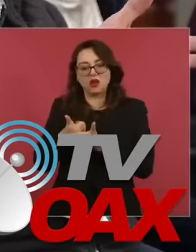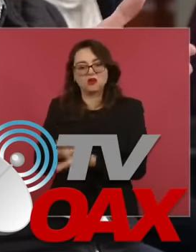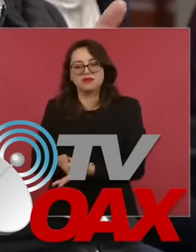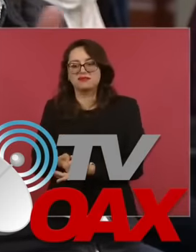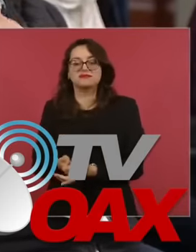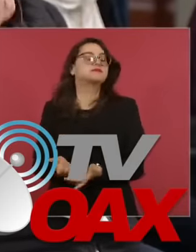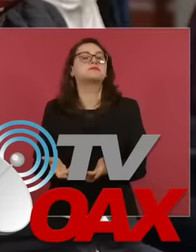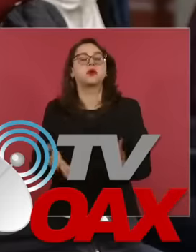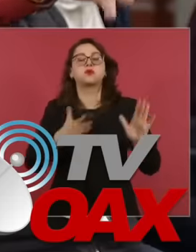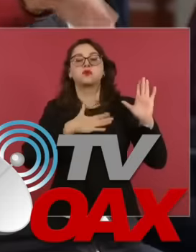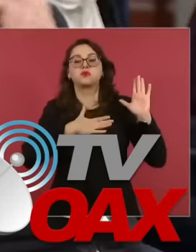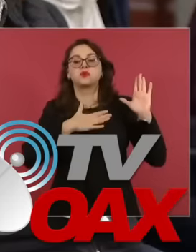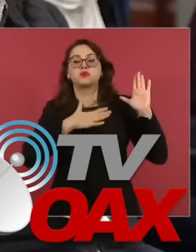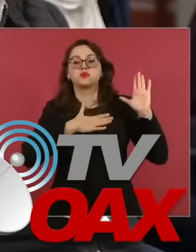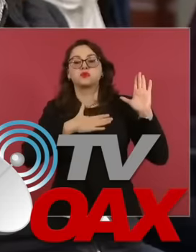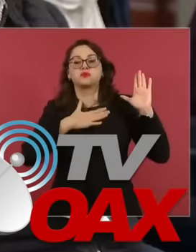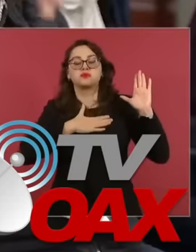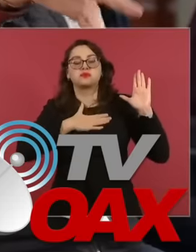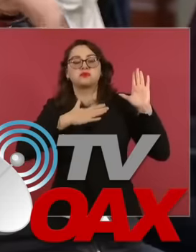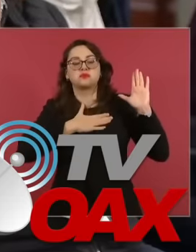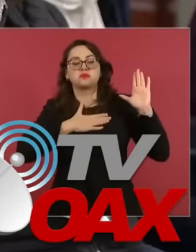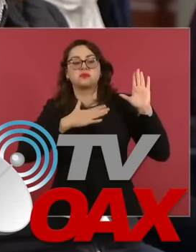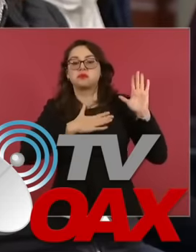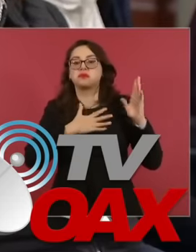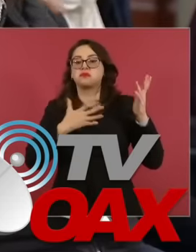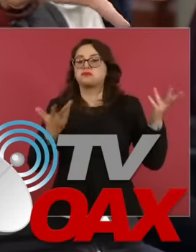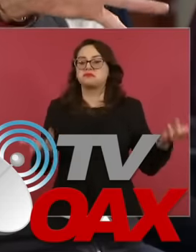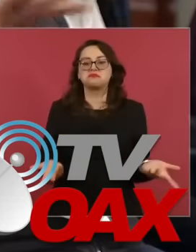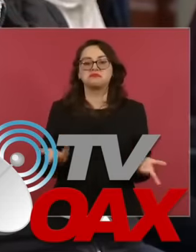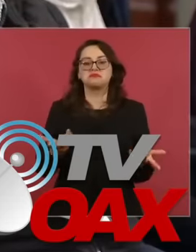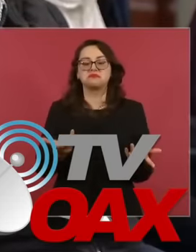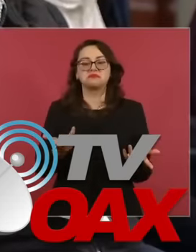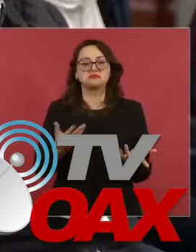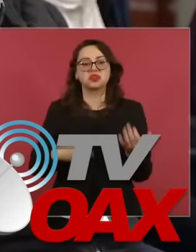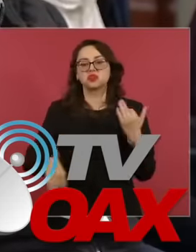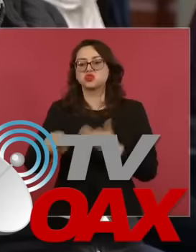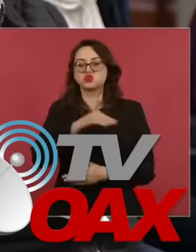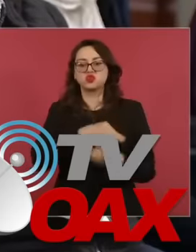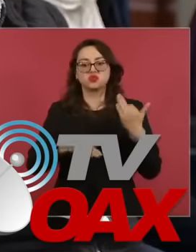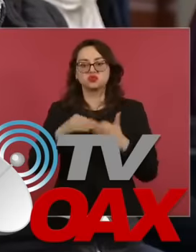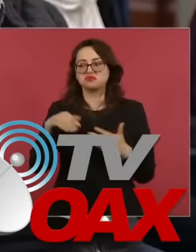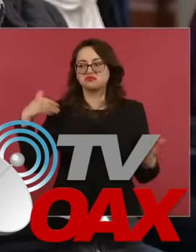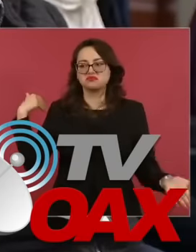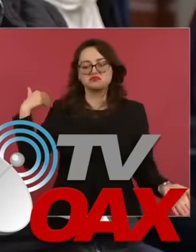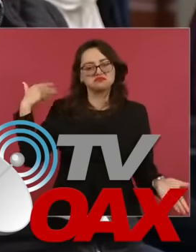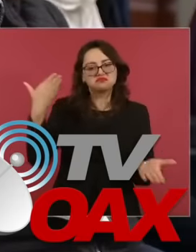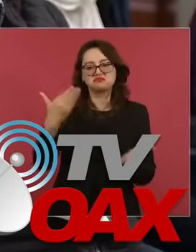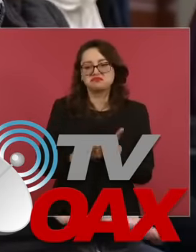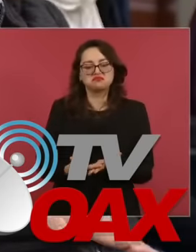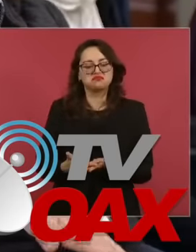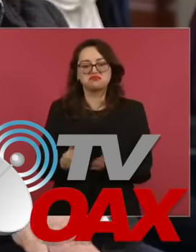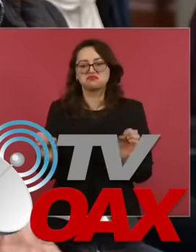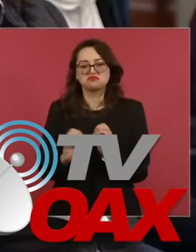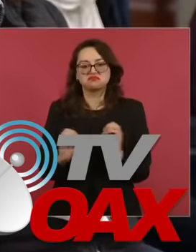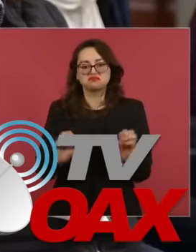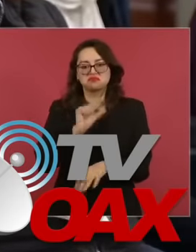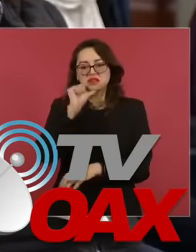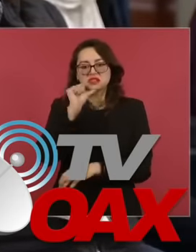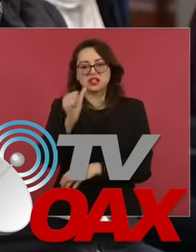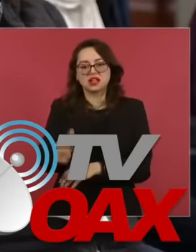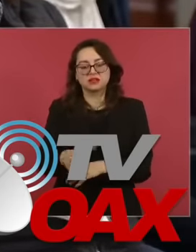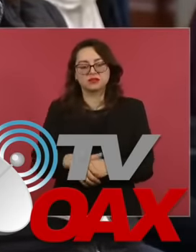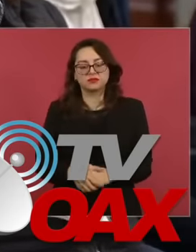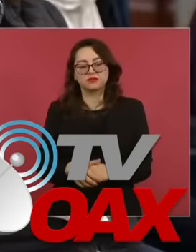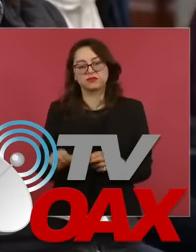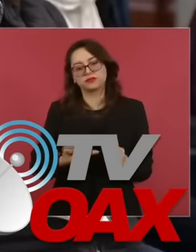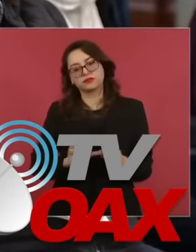fueron a prometer el doctor Alcocer, el del Insabi, todos. Y hasta la fecha no hay nada.